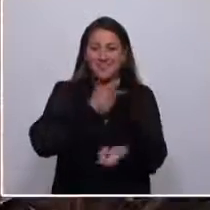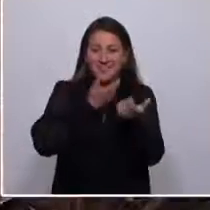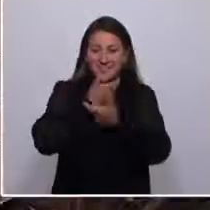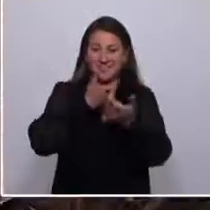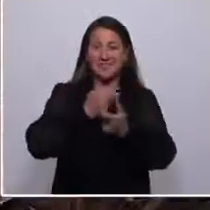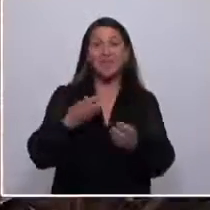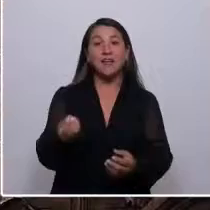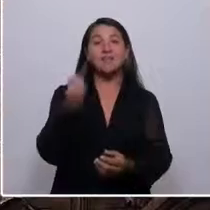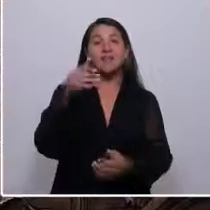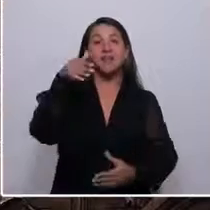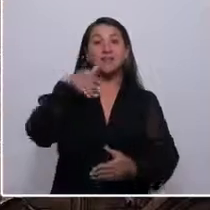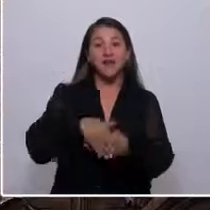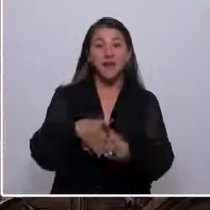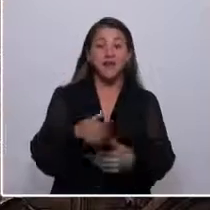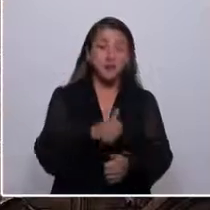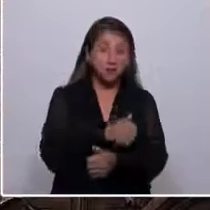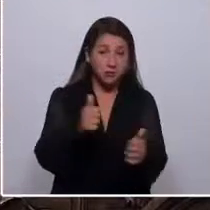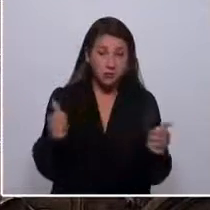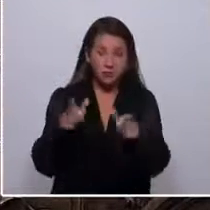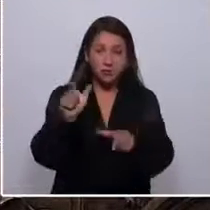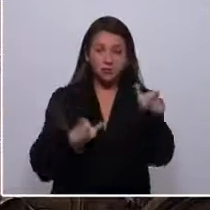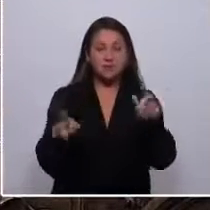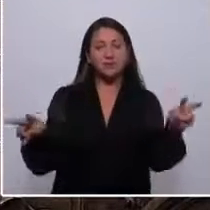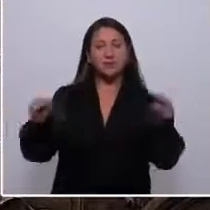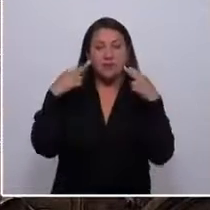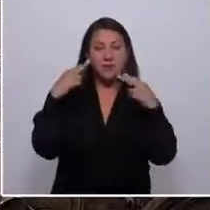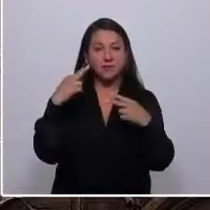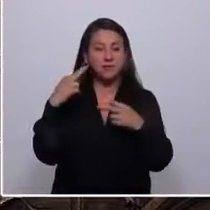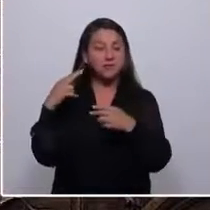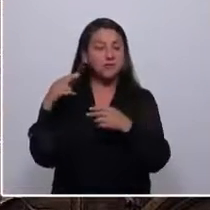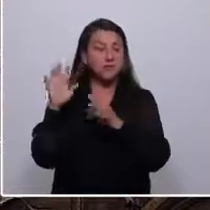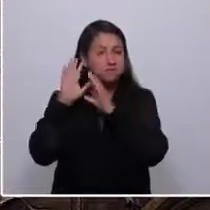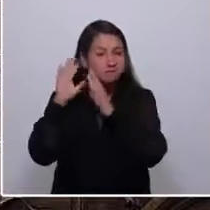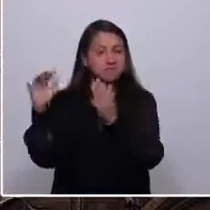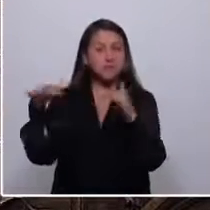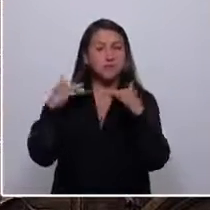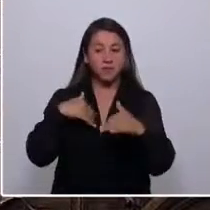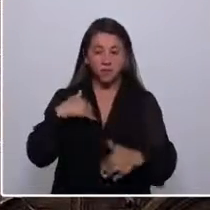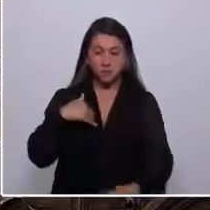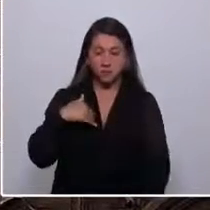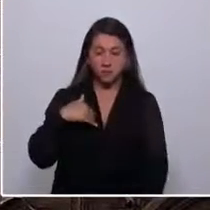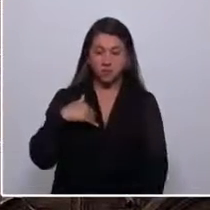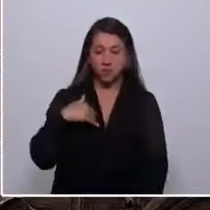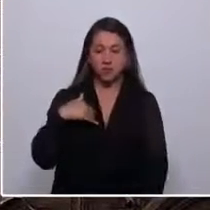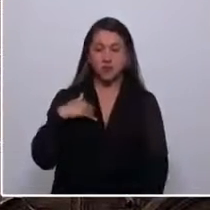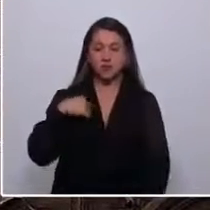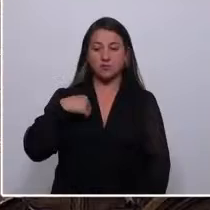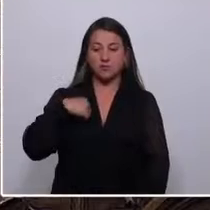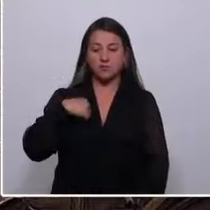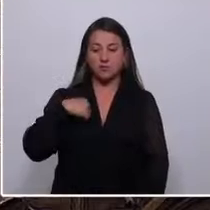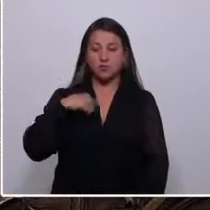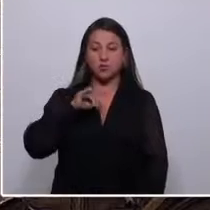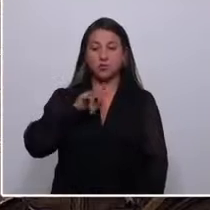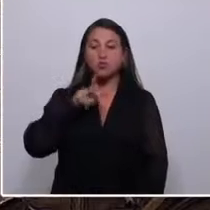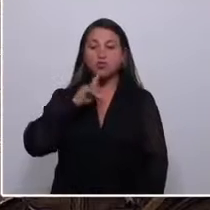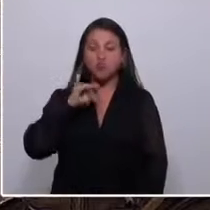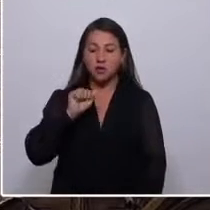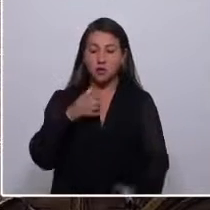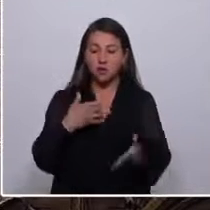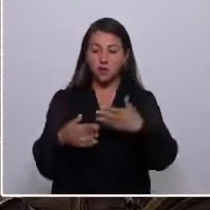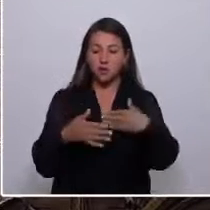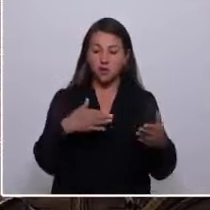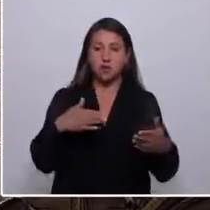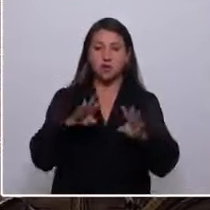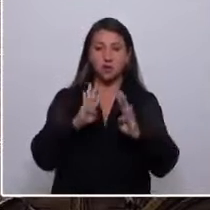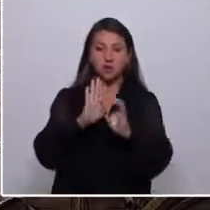Muy buenas tardes a los presentes y a aquellos que nos están viendo y escuchando. Soy Francisca Arauno Urrutia, soy parralina y hoy constituyente del Maule Sur. A